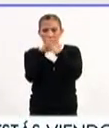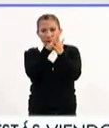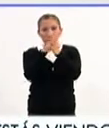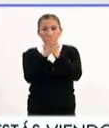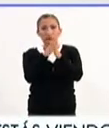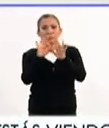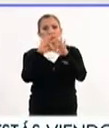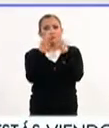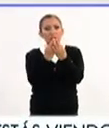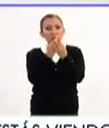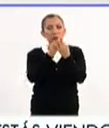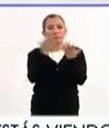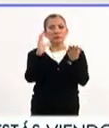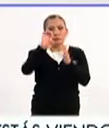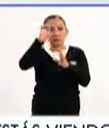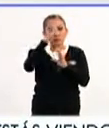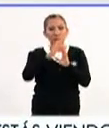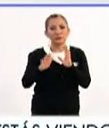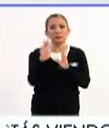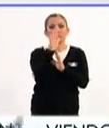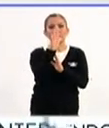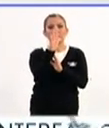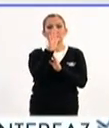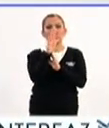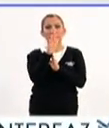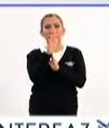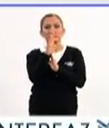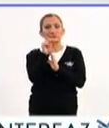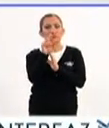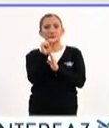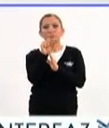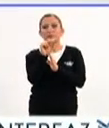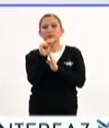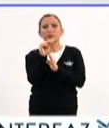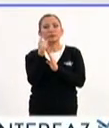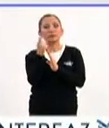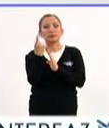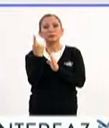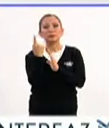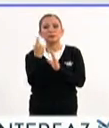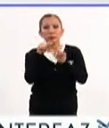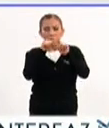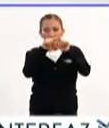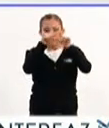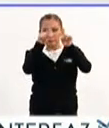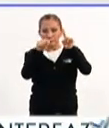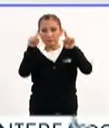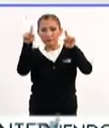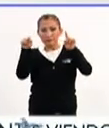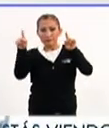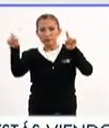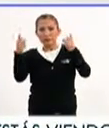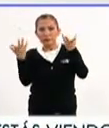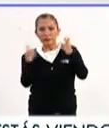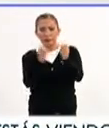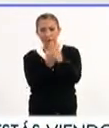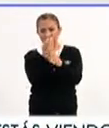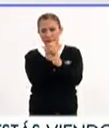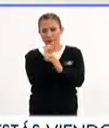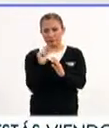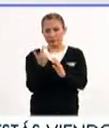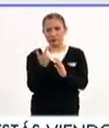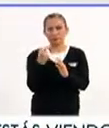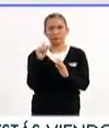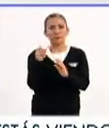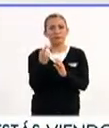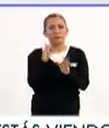la estructura del espacio. No es una onda, una materia novedosa,